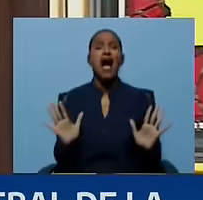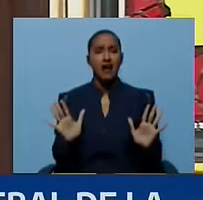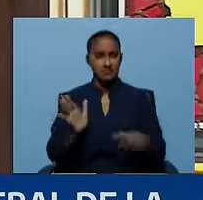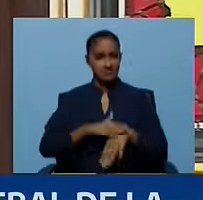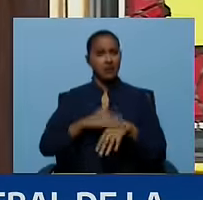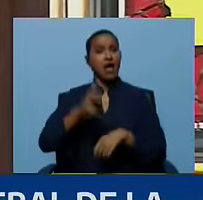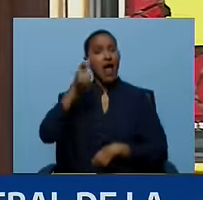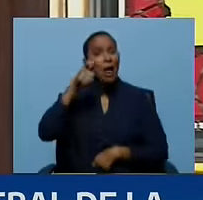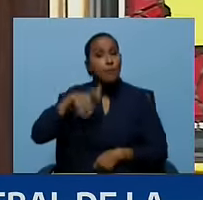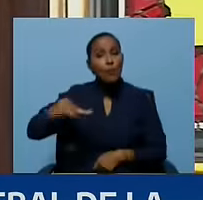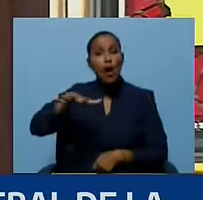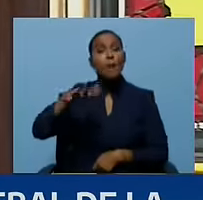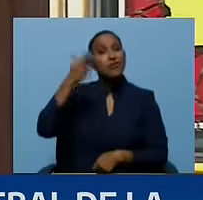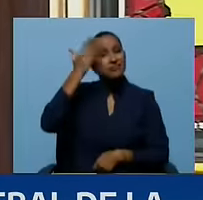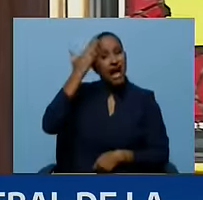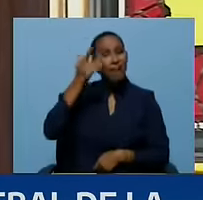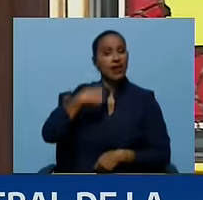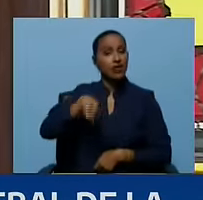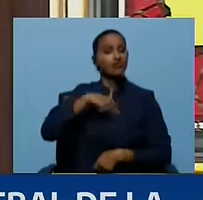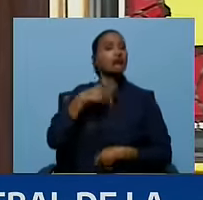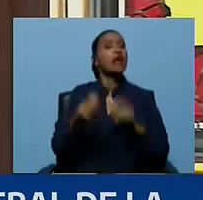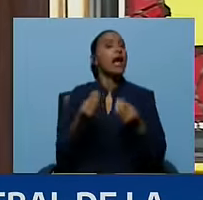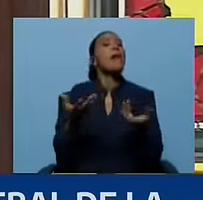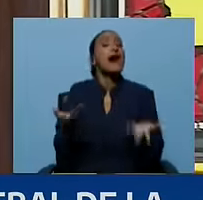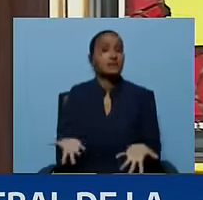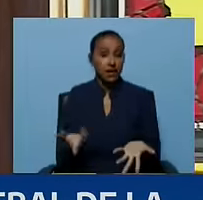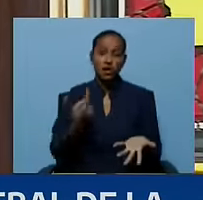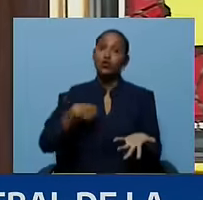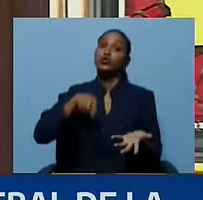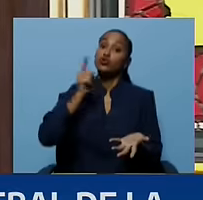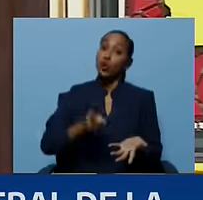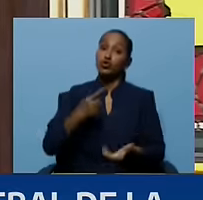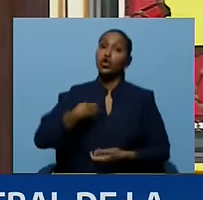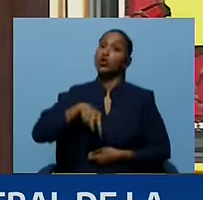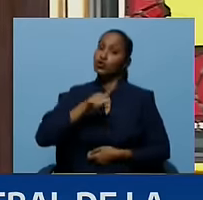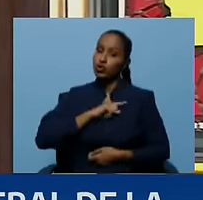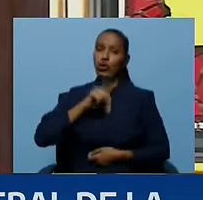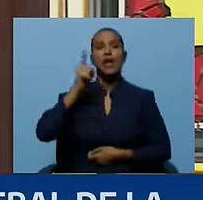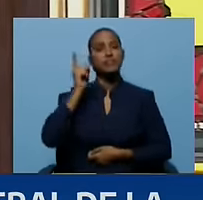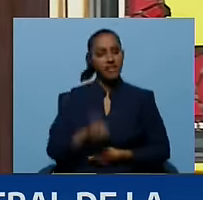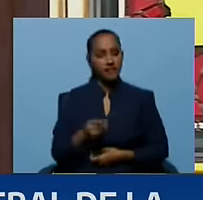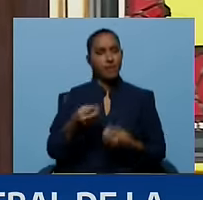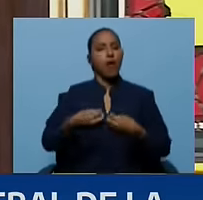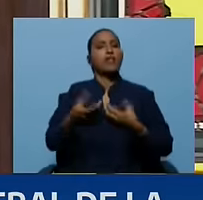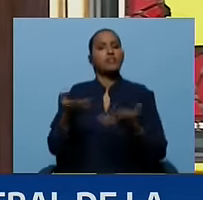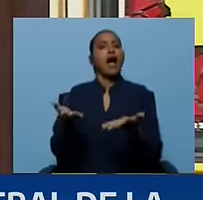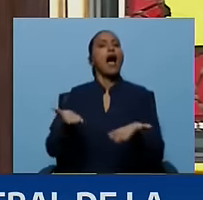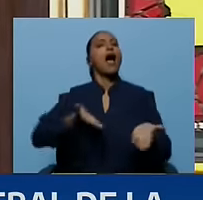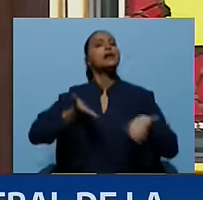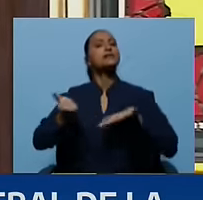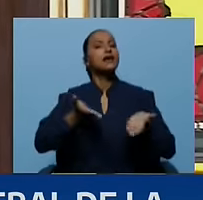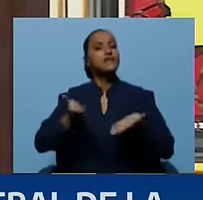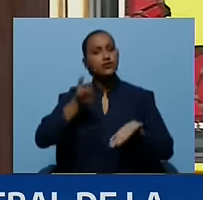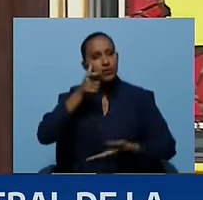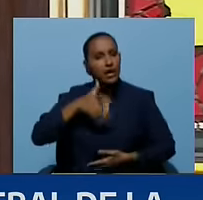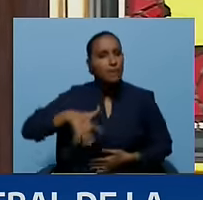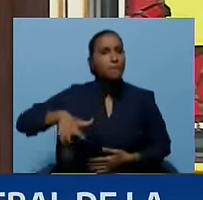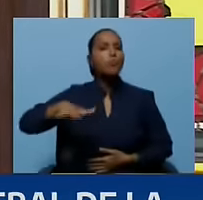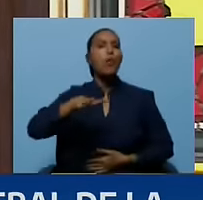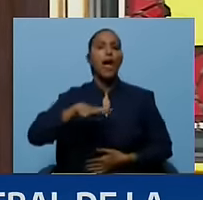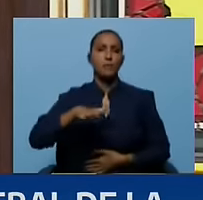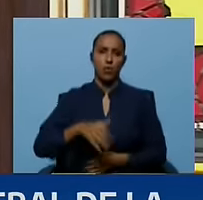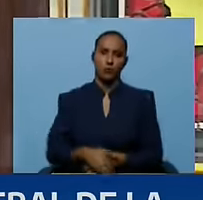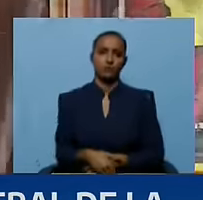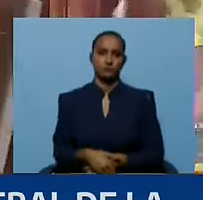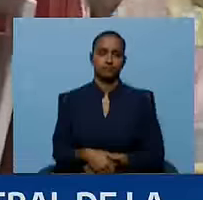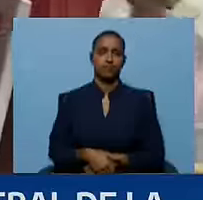sabe lo que hay que hacer. Entonces nosotros nos tenemos que poner al servicio de este pueblo para que el pueblo nos ordene el camino de